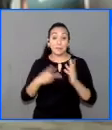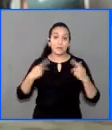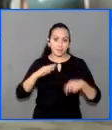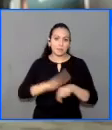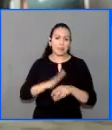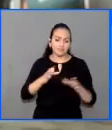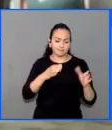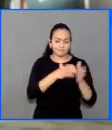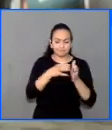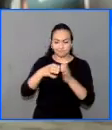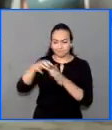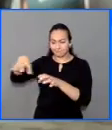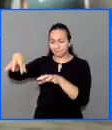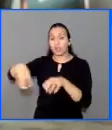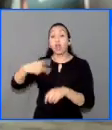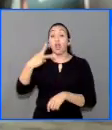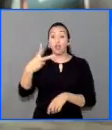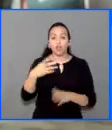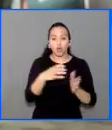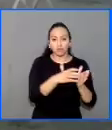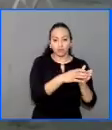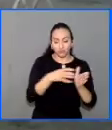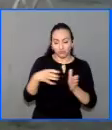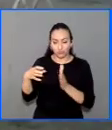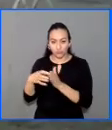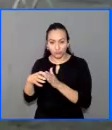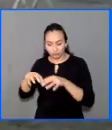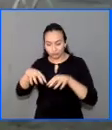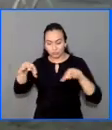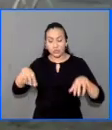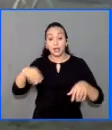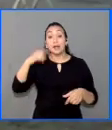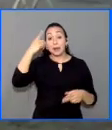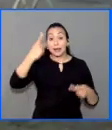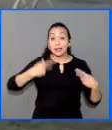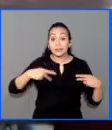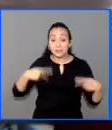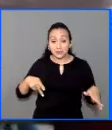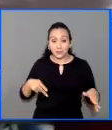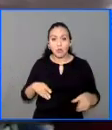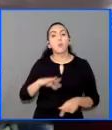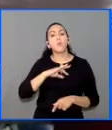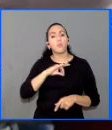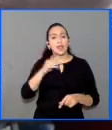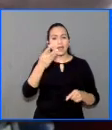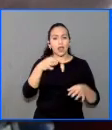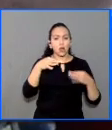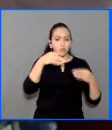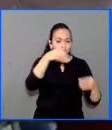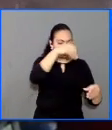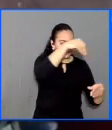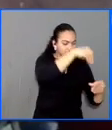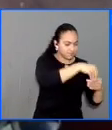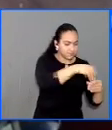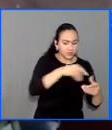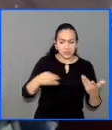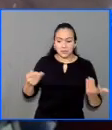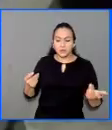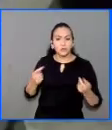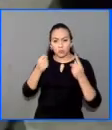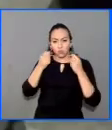2 urnas únicas en el centro, de tal forma que la ciudadanía depositará las boletas sin distinguir el tipo de